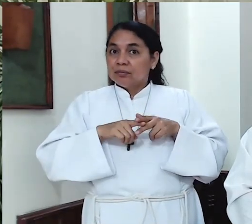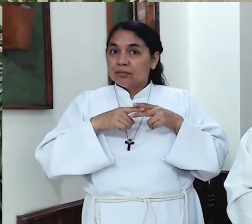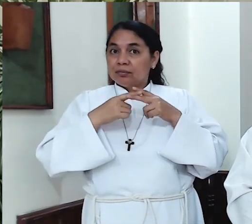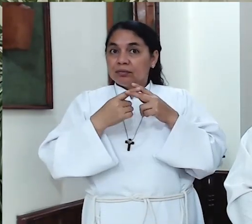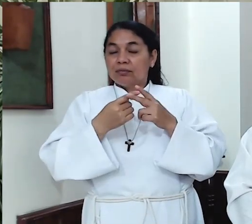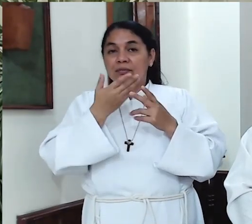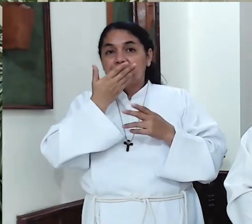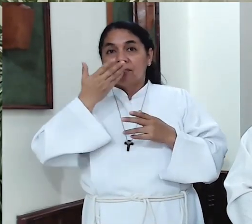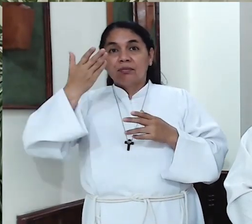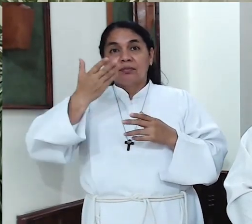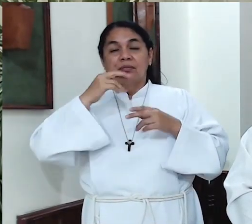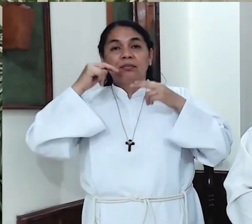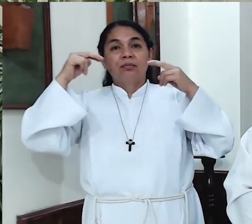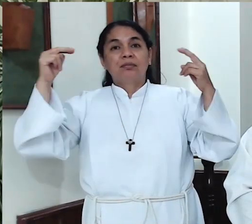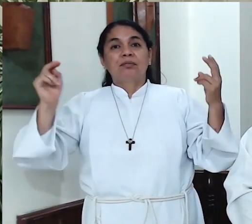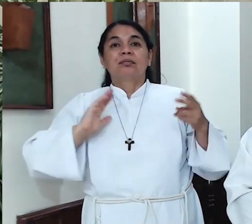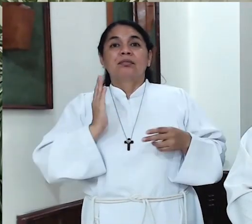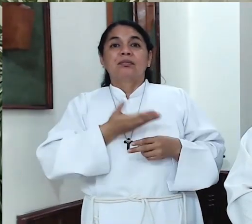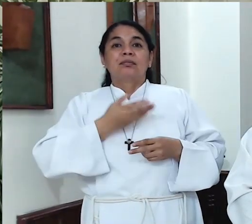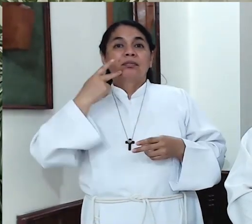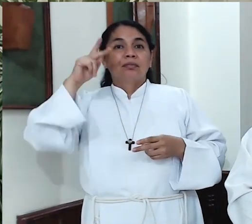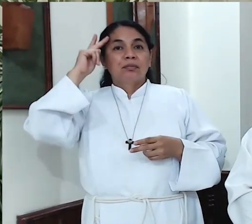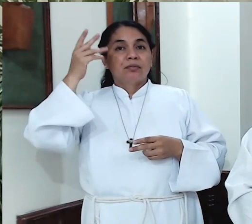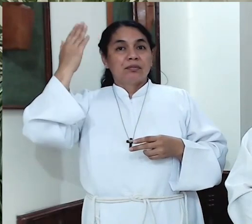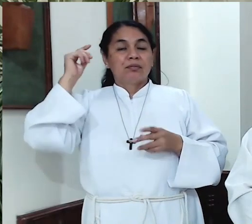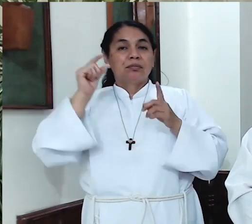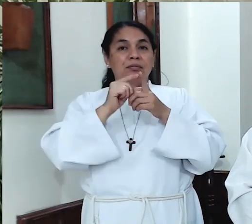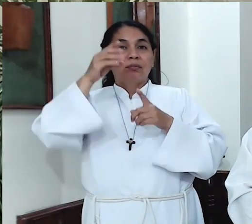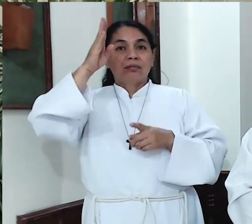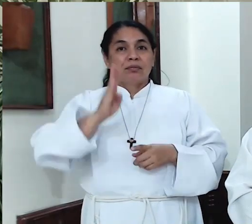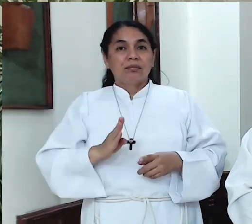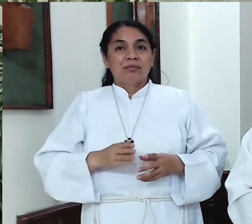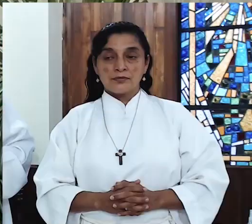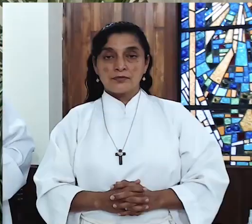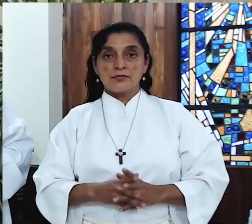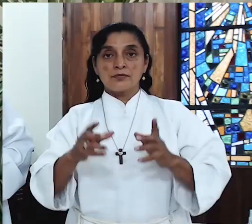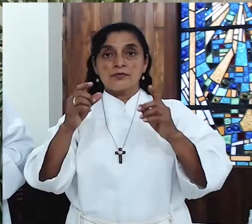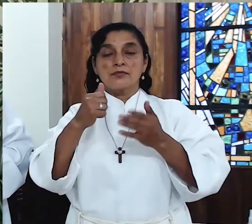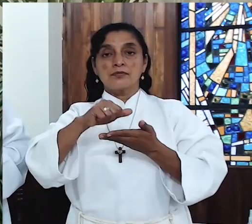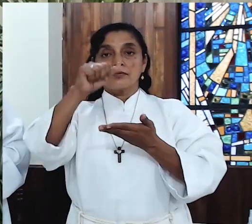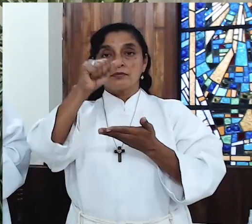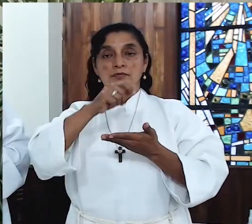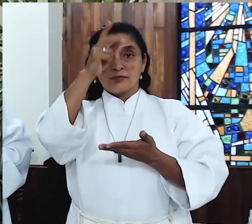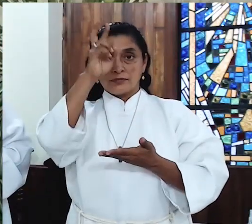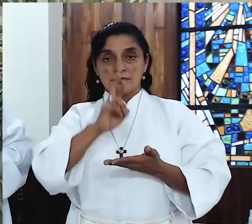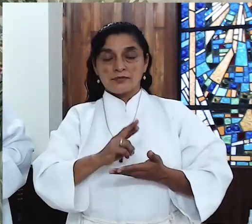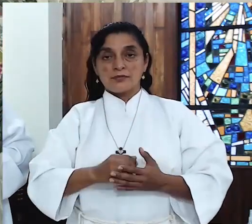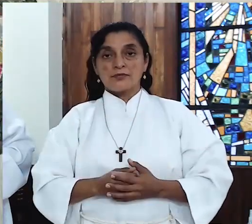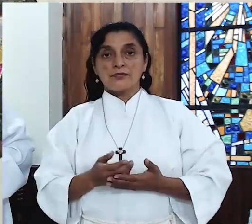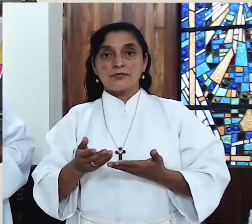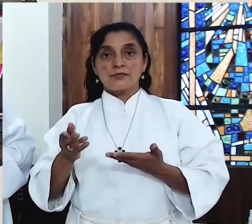cantaron los himnos de nuestros padres. Palabra de Dios. Te alabamos, Señor.